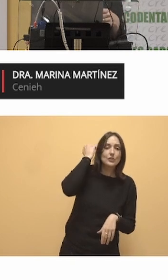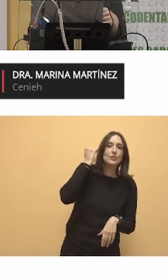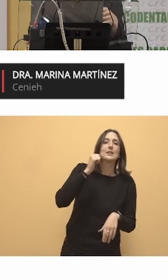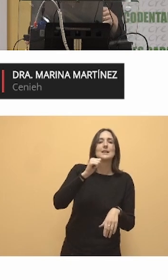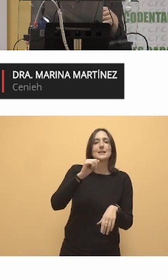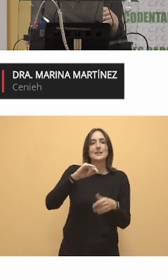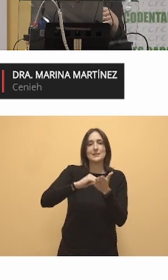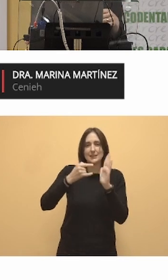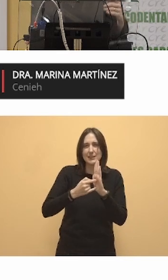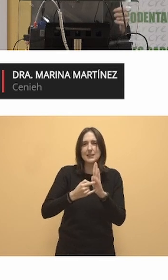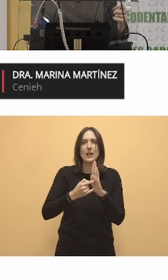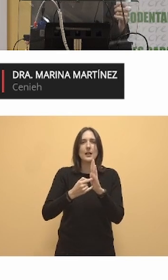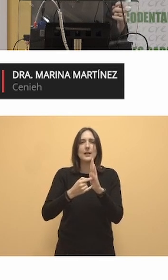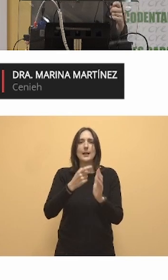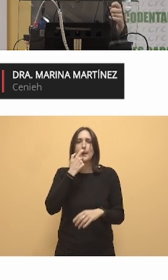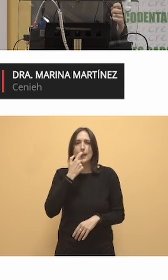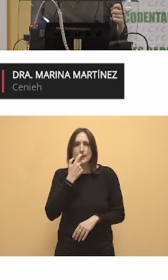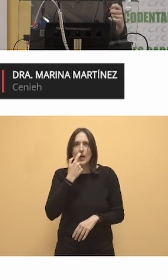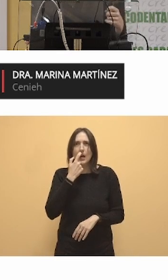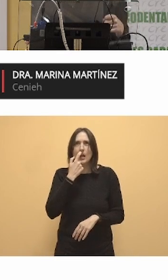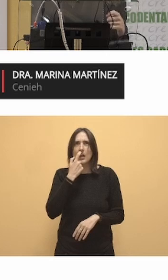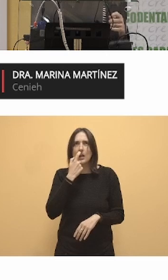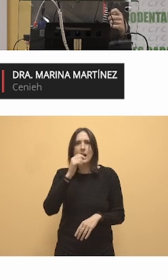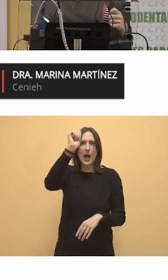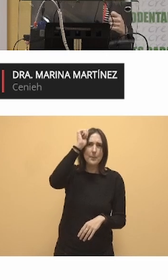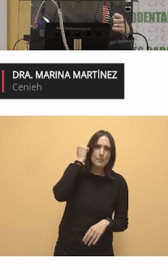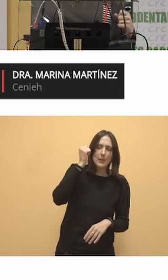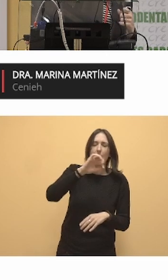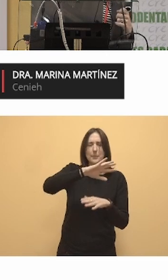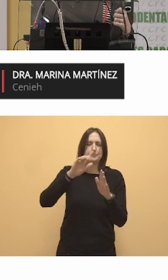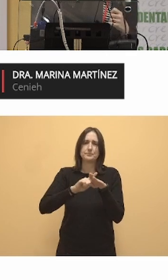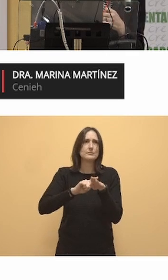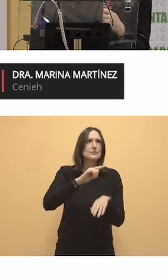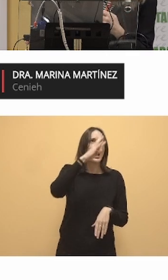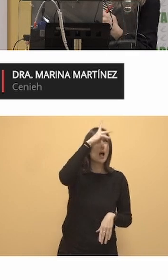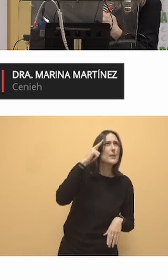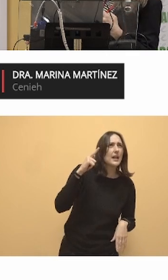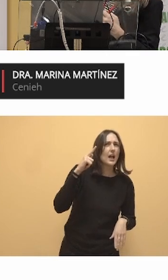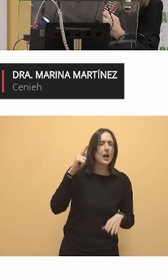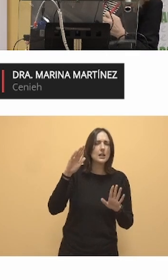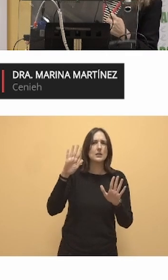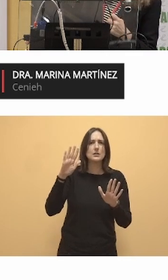System of Dental... American System of